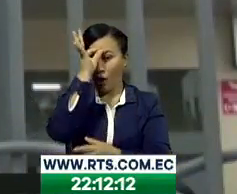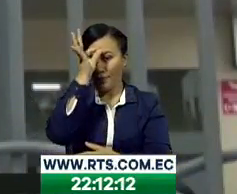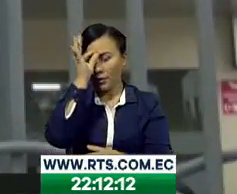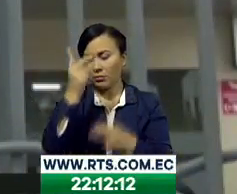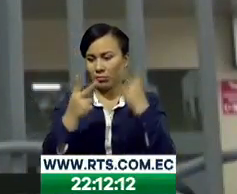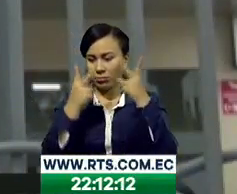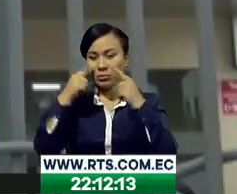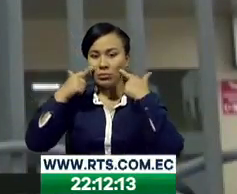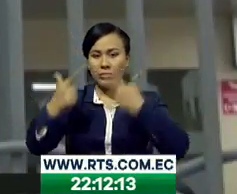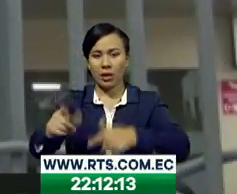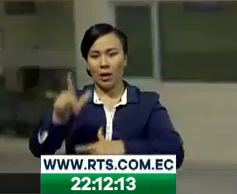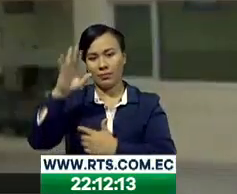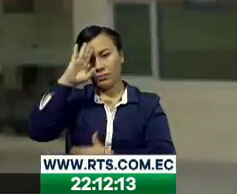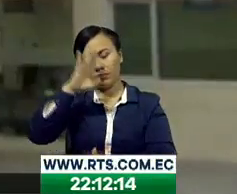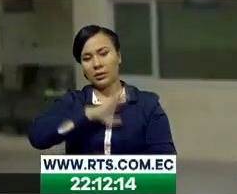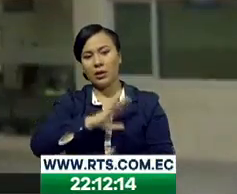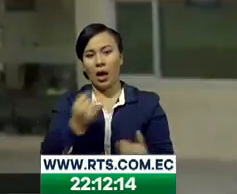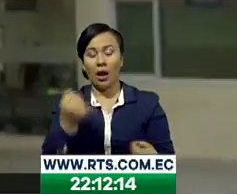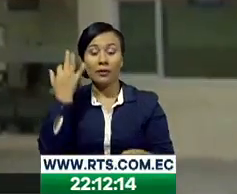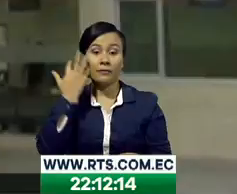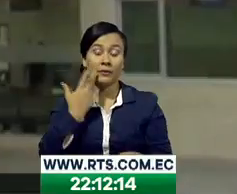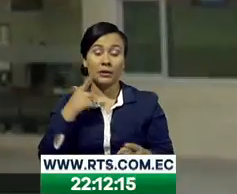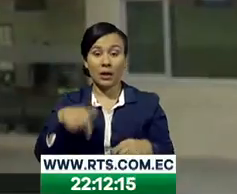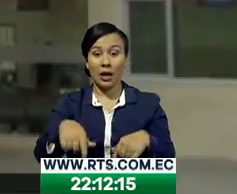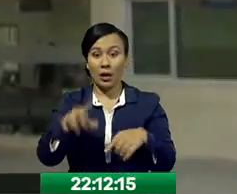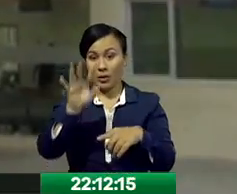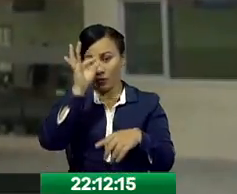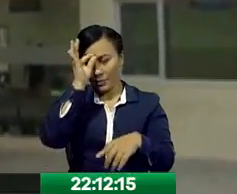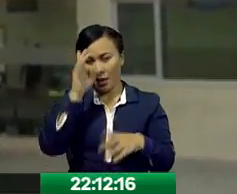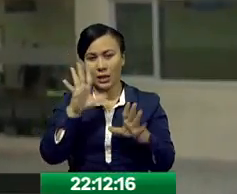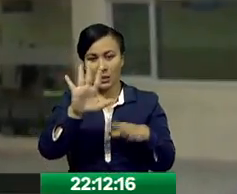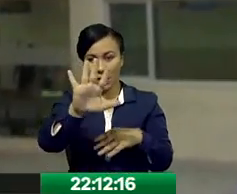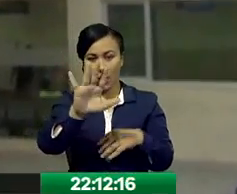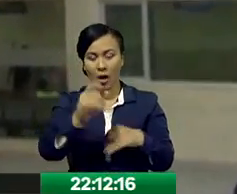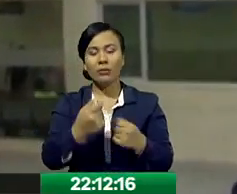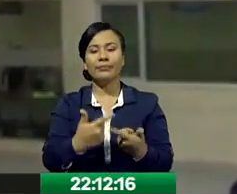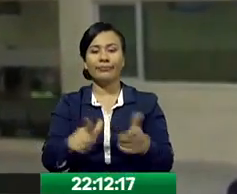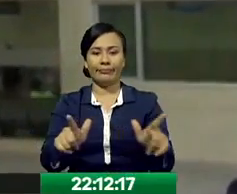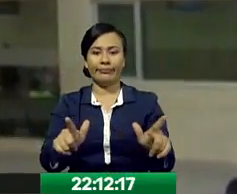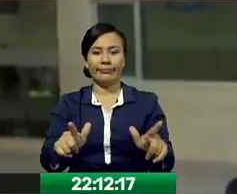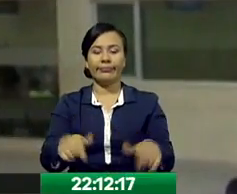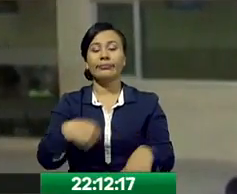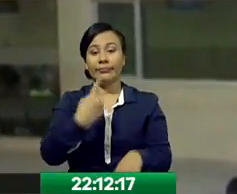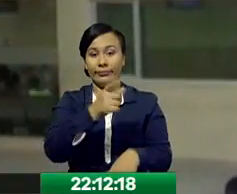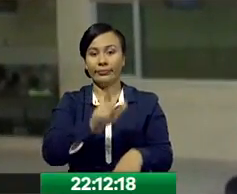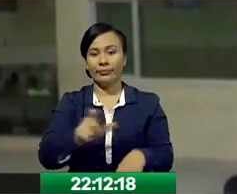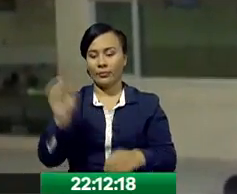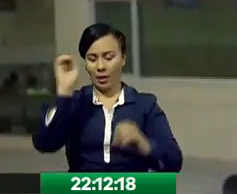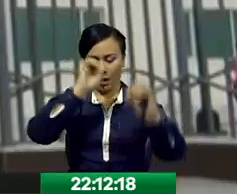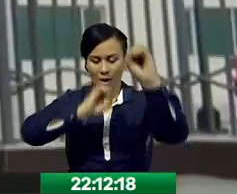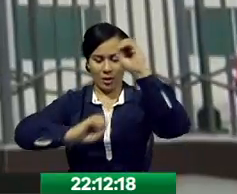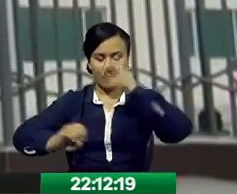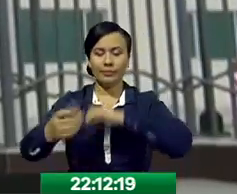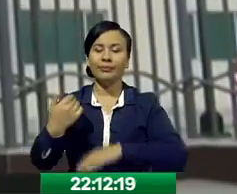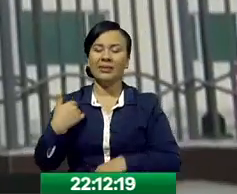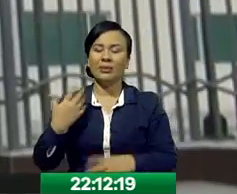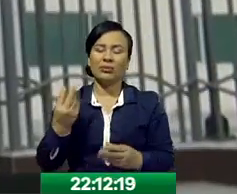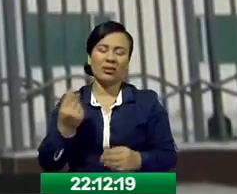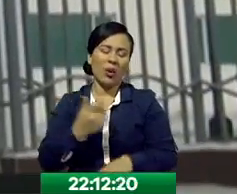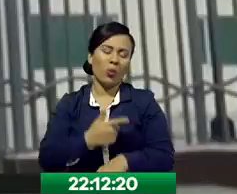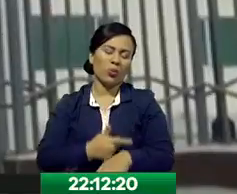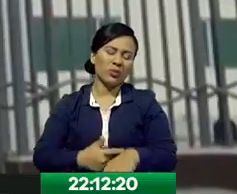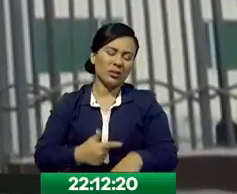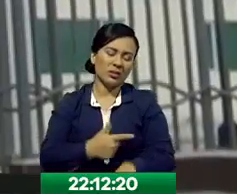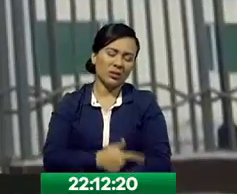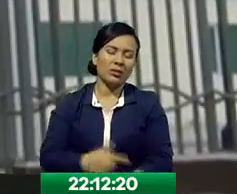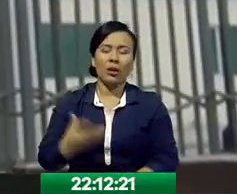policías. Hasta dicha casa de salud llegaron 23, 5 fueron dados de alta y los otros están en observación. Tienen heridas de arma blanca,